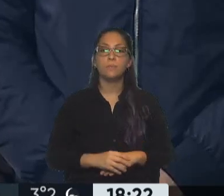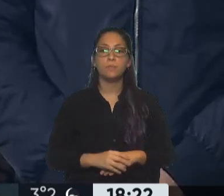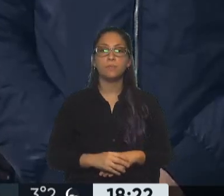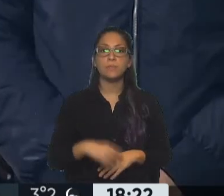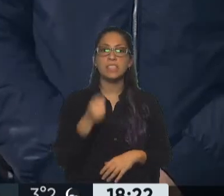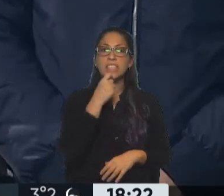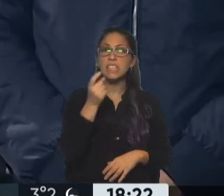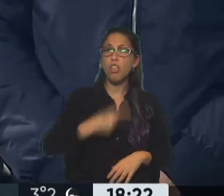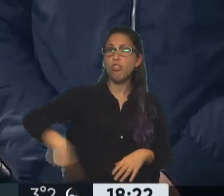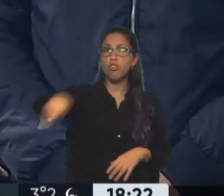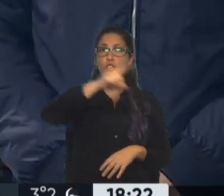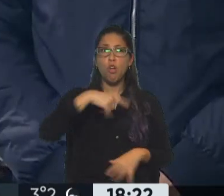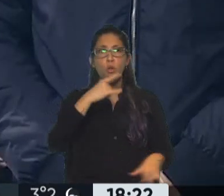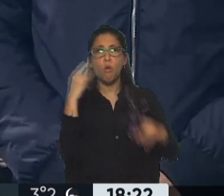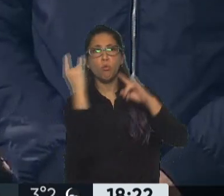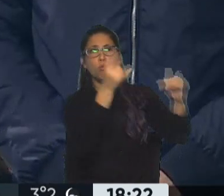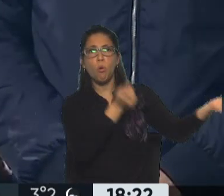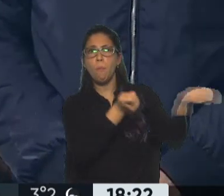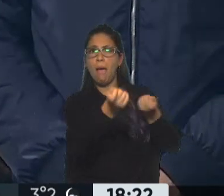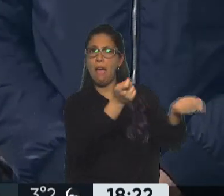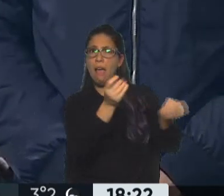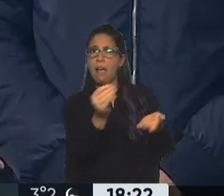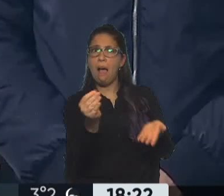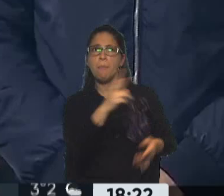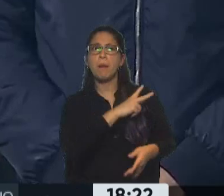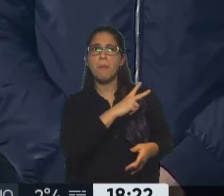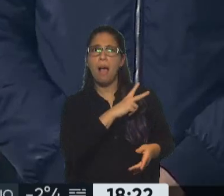si todo estaba en manos de los privados,